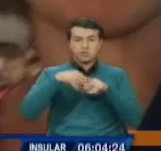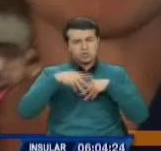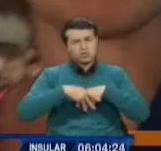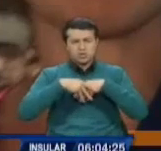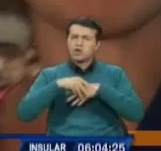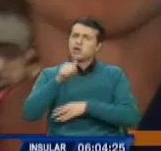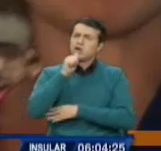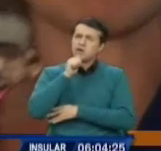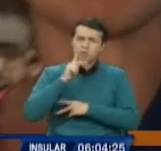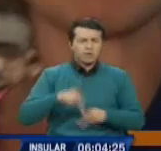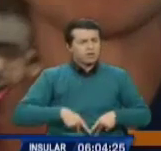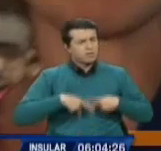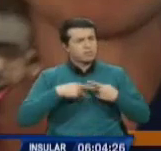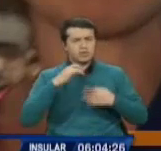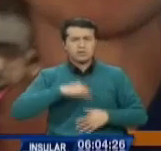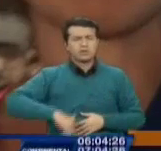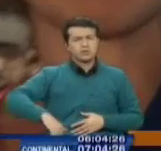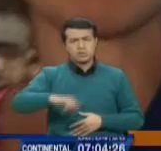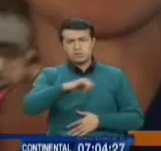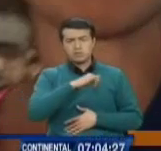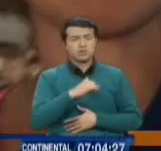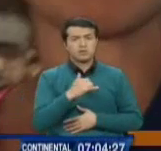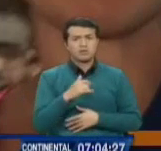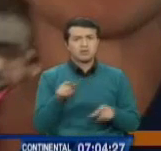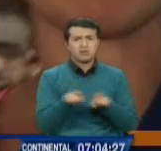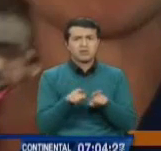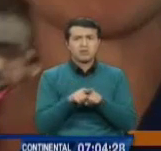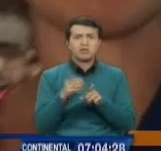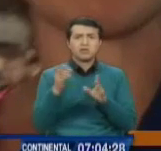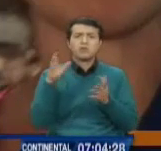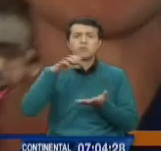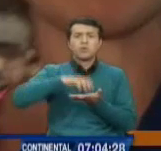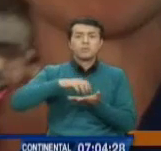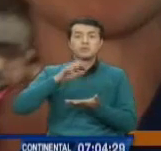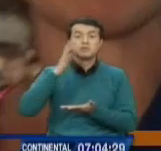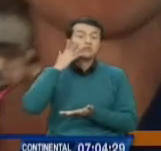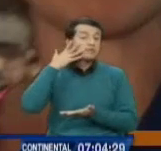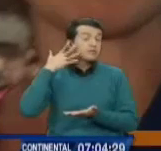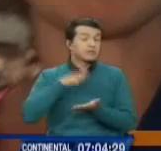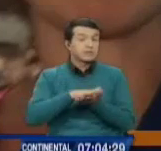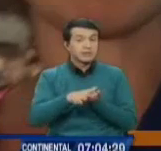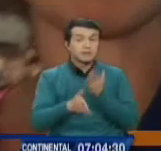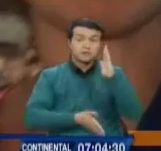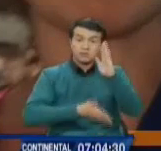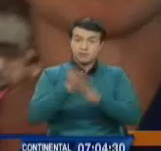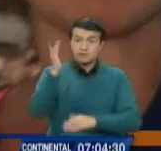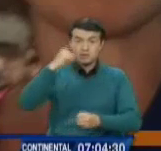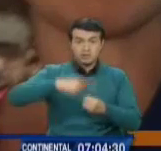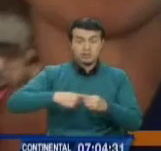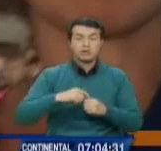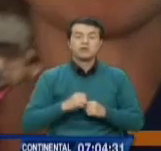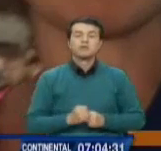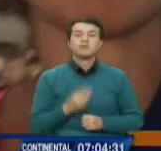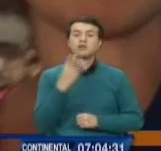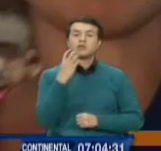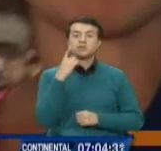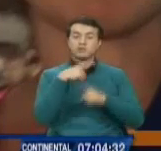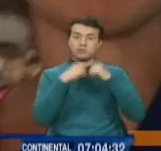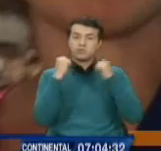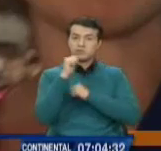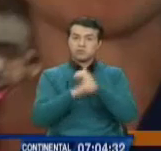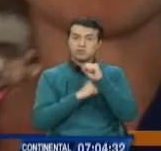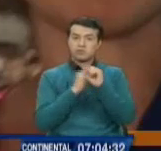Agua, Por la Vida, Por la Democracia, la misma que salió desde la provincia de Zamora a la ciudad de Quito. El 14 de marzo de